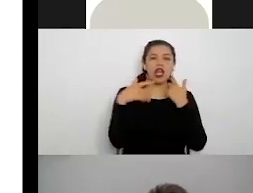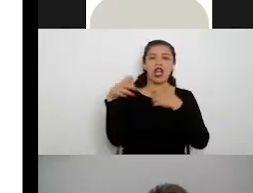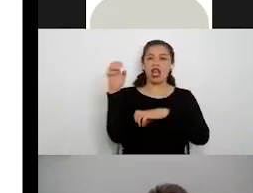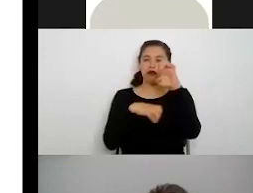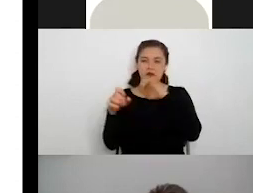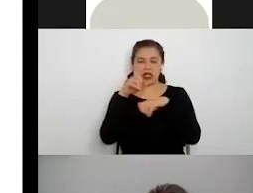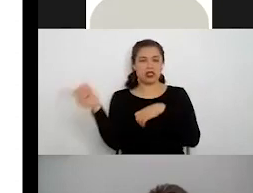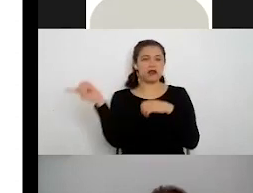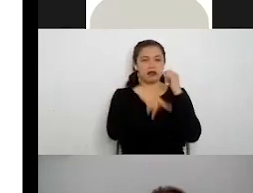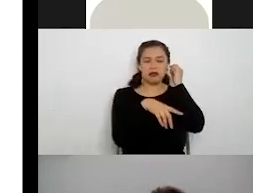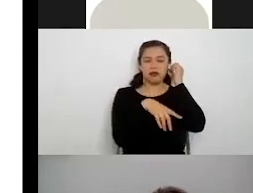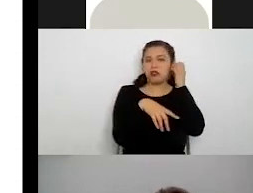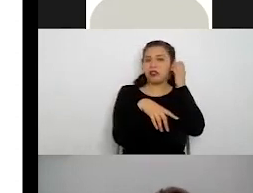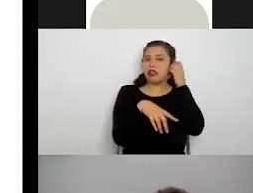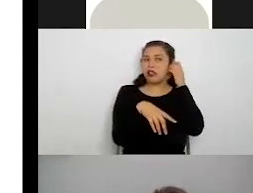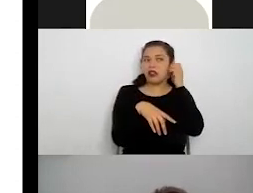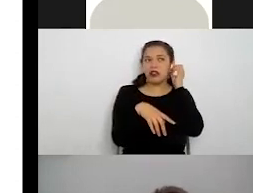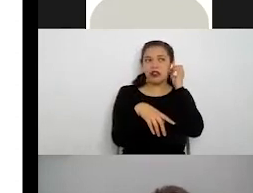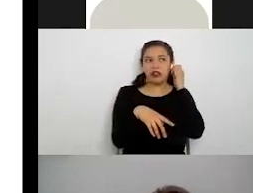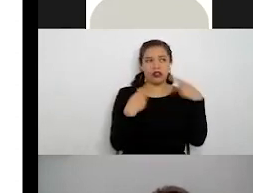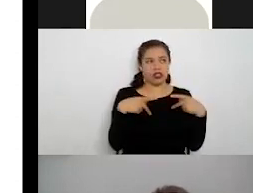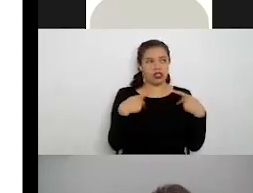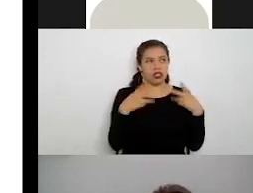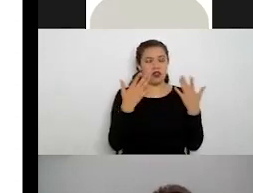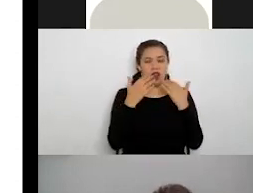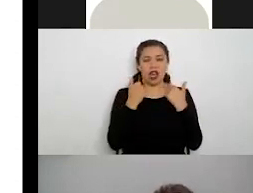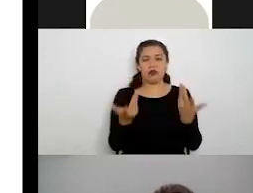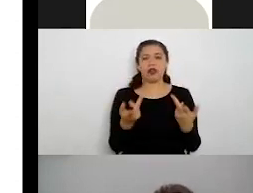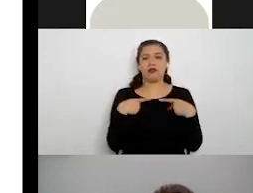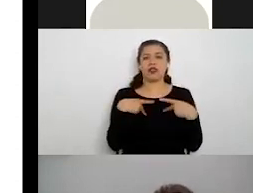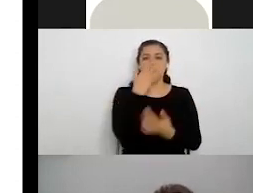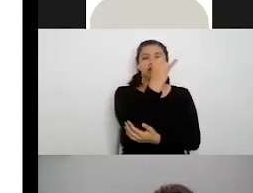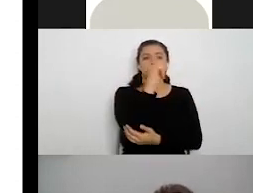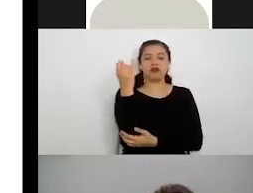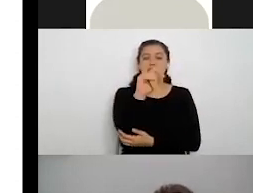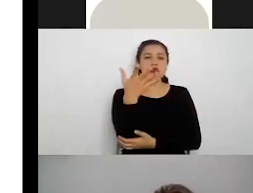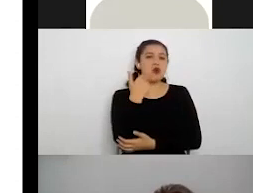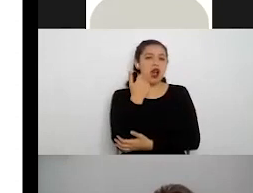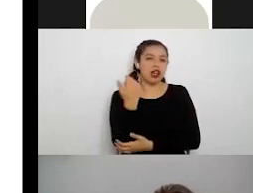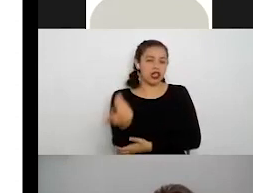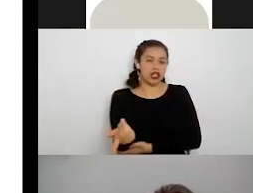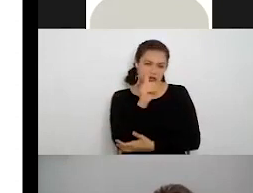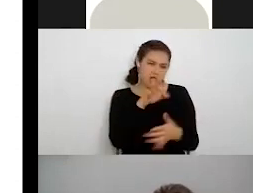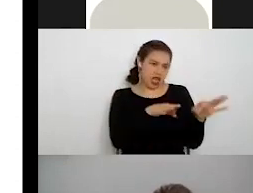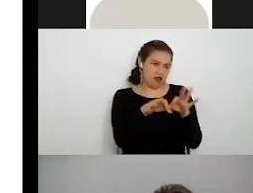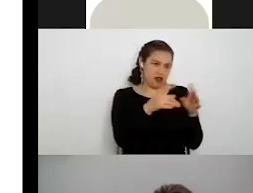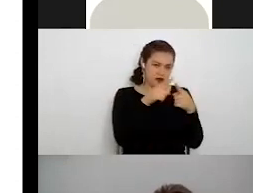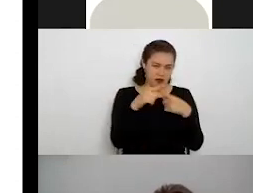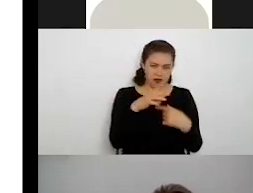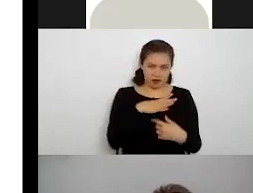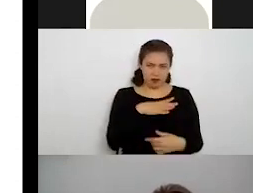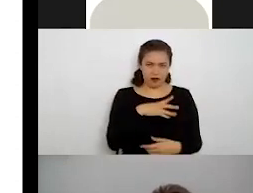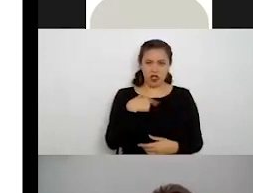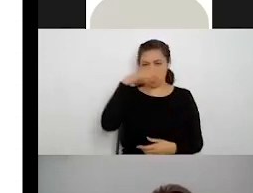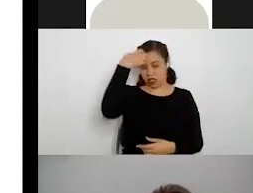a podarlos, no hay quien vaya porque no hay jardineros. Y así por el estilo, muchos oficios, ¿no? O bueno, tengo una